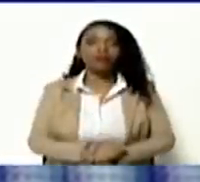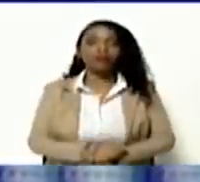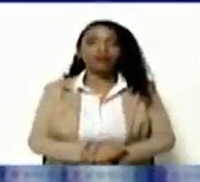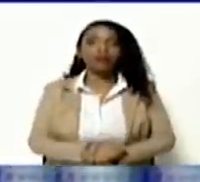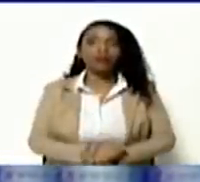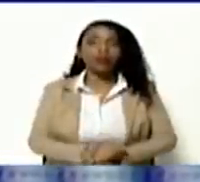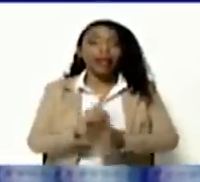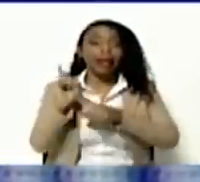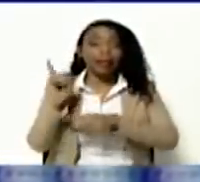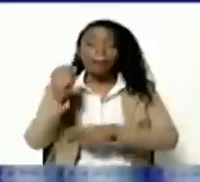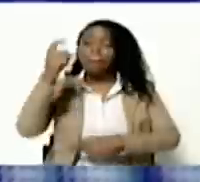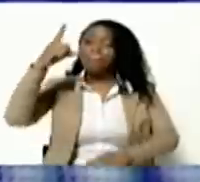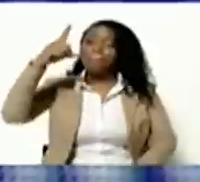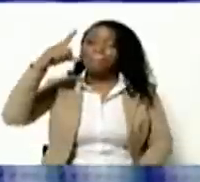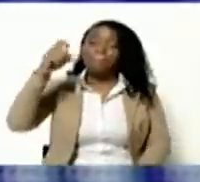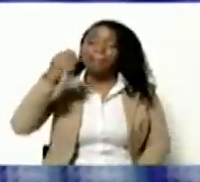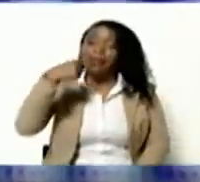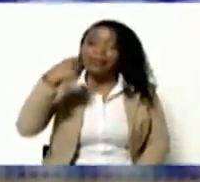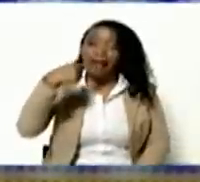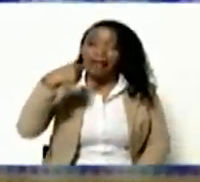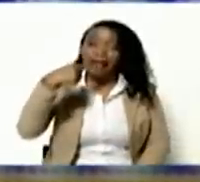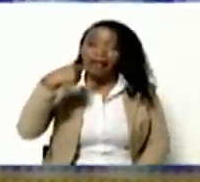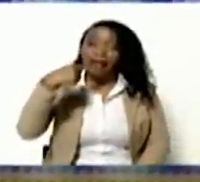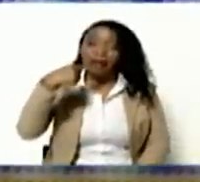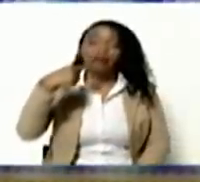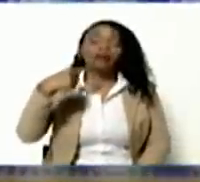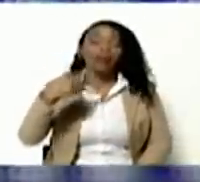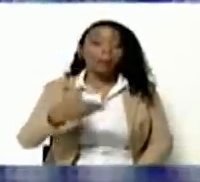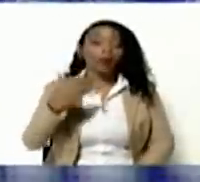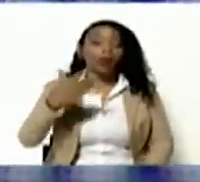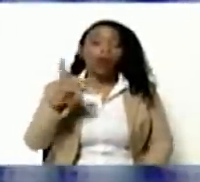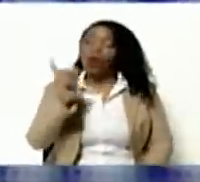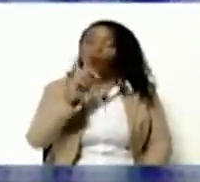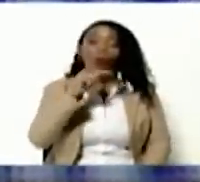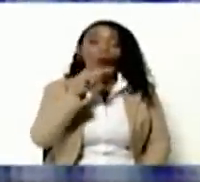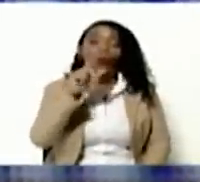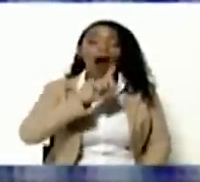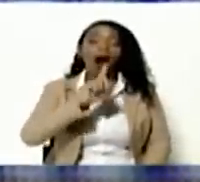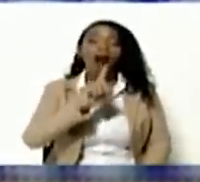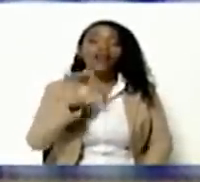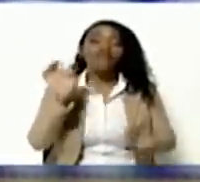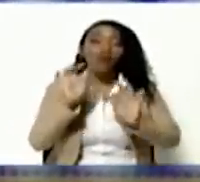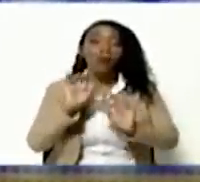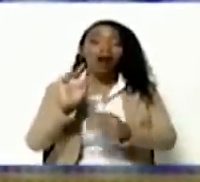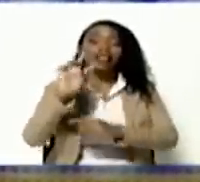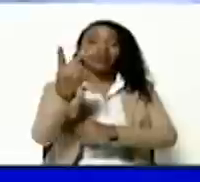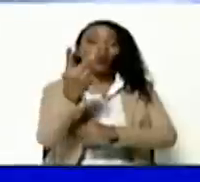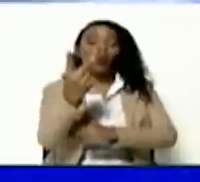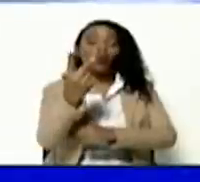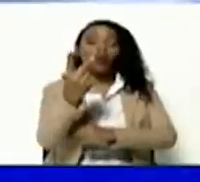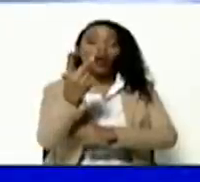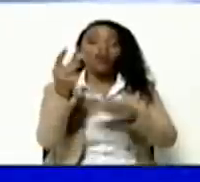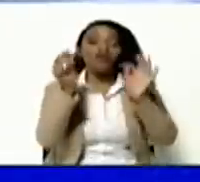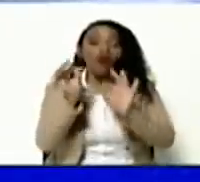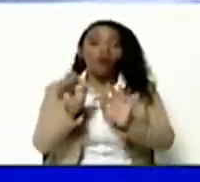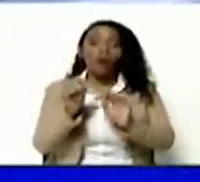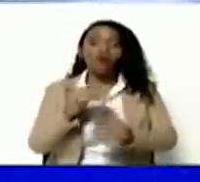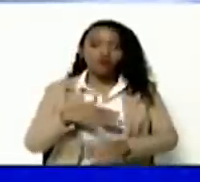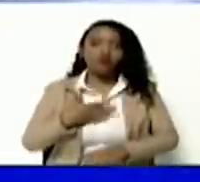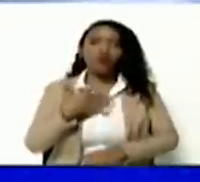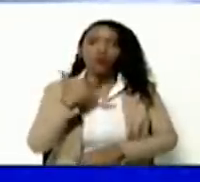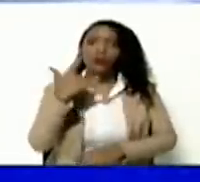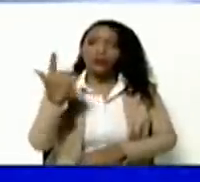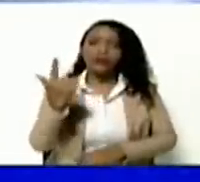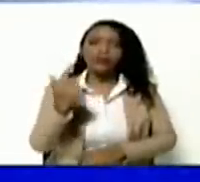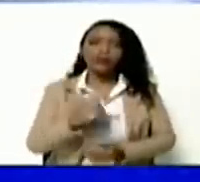es una medicina totalmente inocua no tiene ningún tipo de efecto secundario pudiéramos